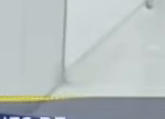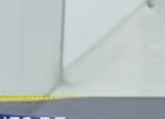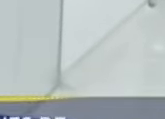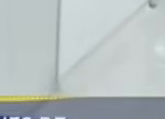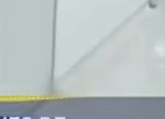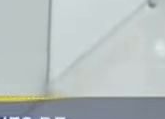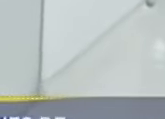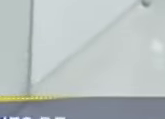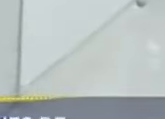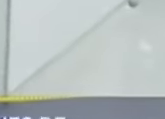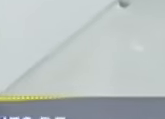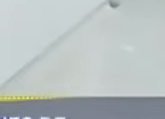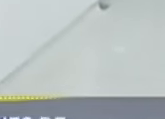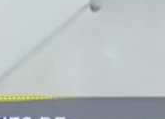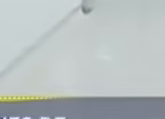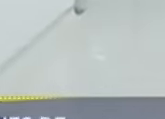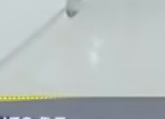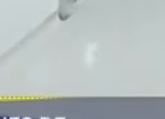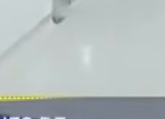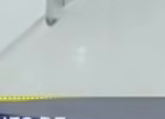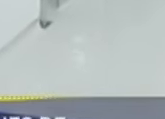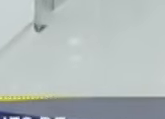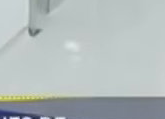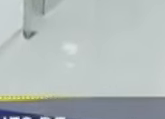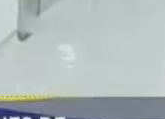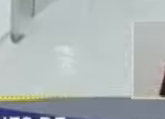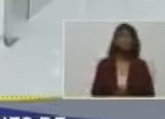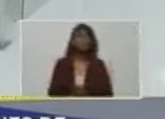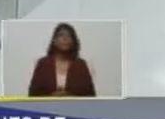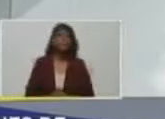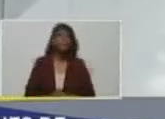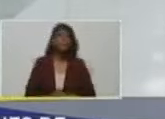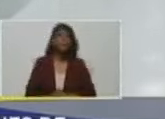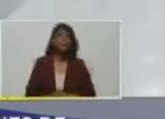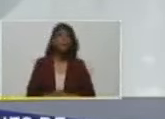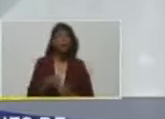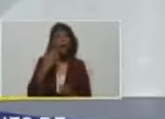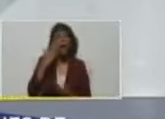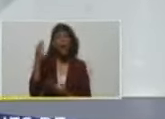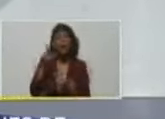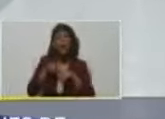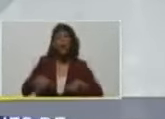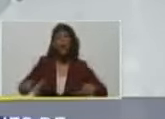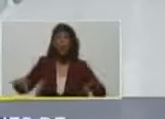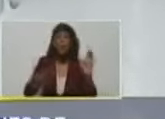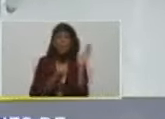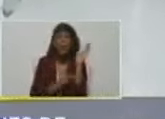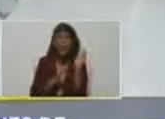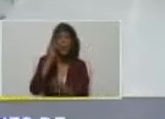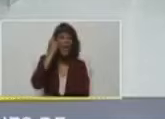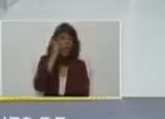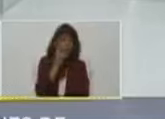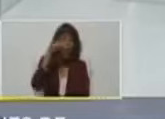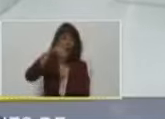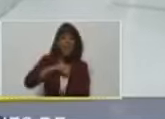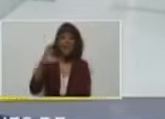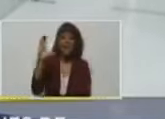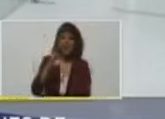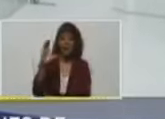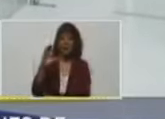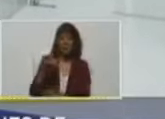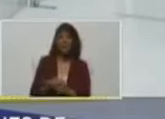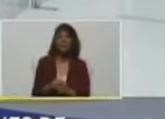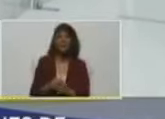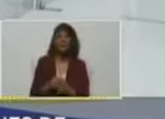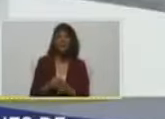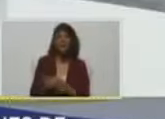atención primaria, sino también tenemos el área de hospitalización, el área de terapia intensiva y un área de quirófano. Aquí tienes